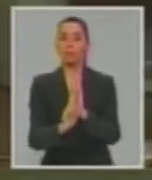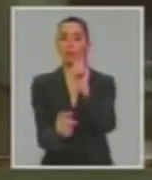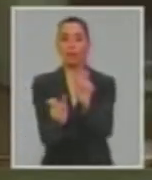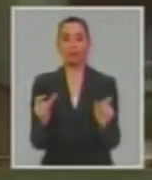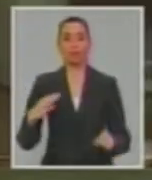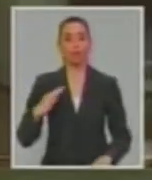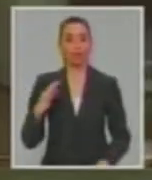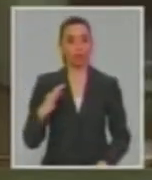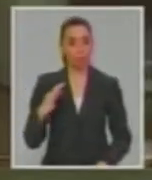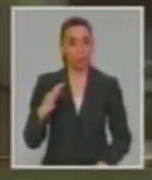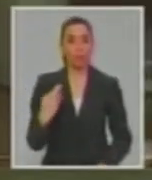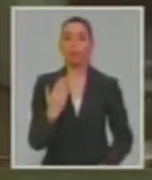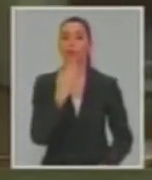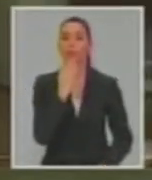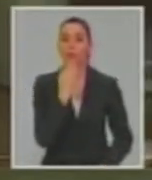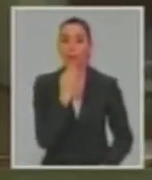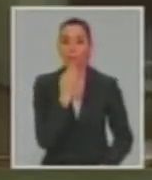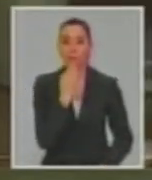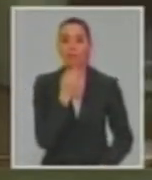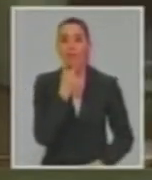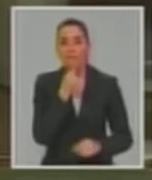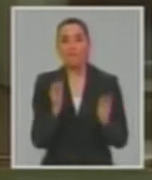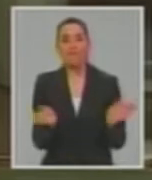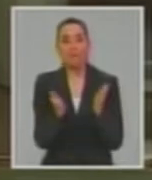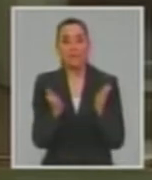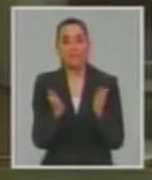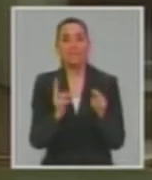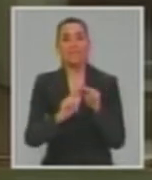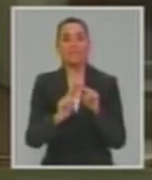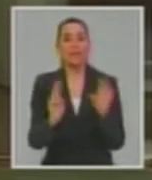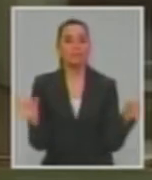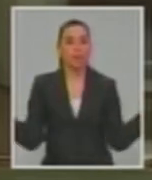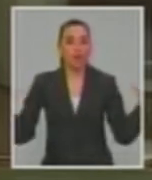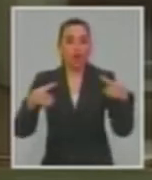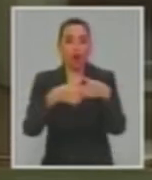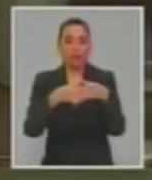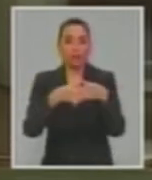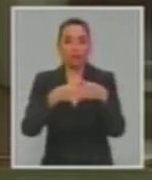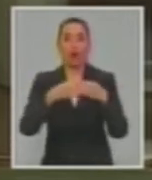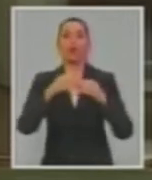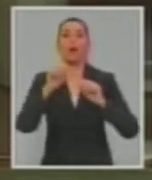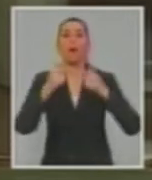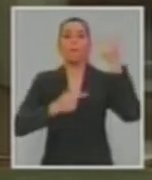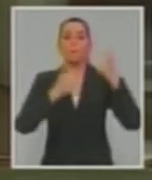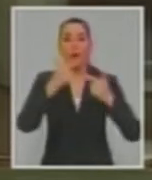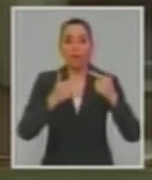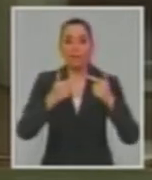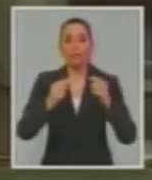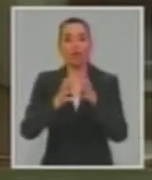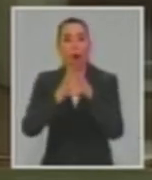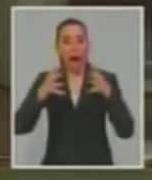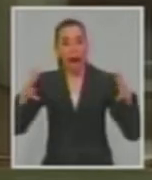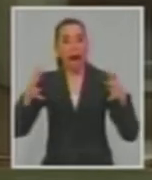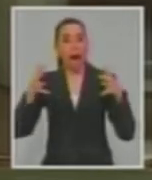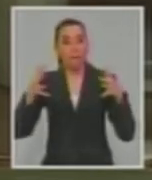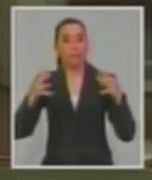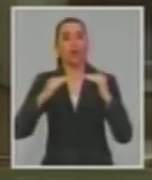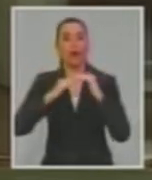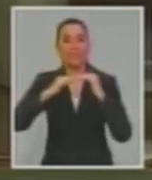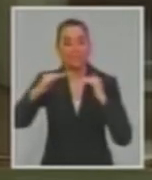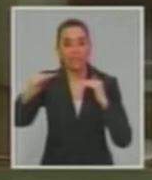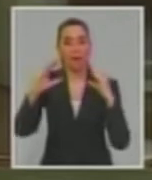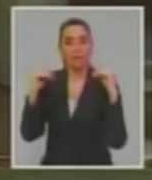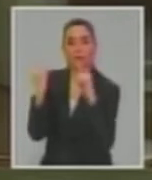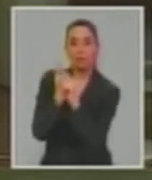ciudadanos, y también facilitar la formación de coaliciones políticas amplias y estables, el diálogo y